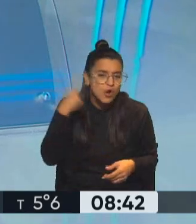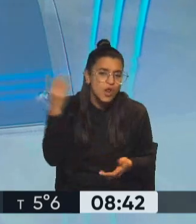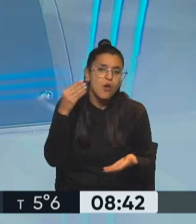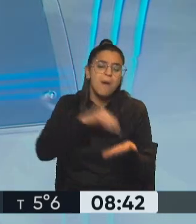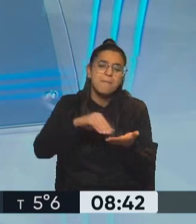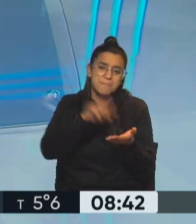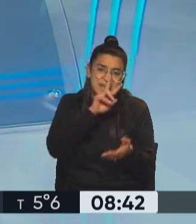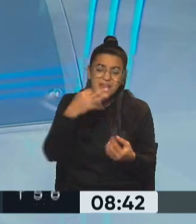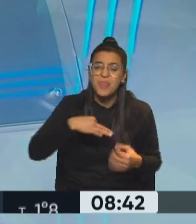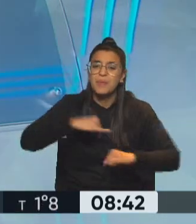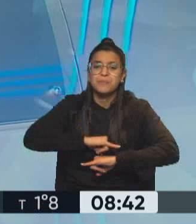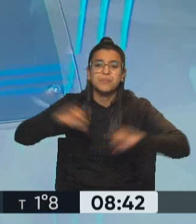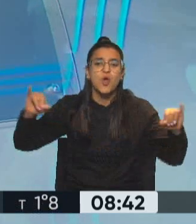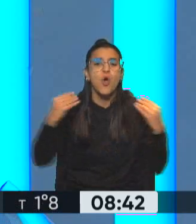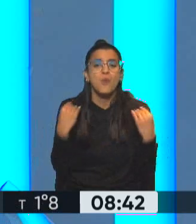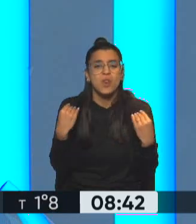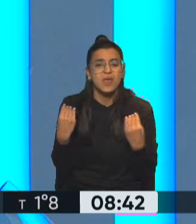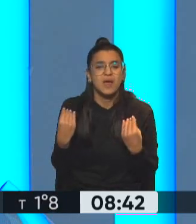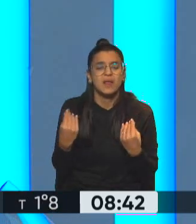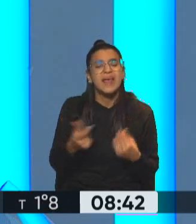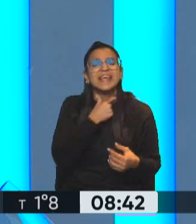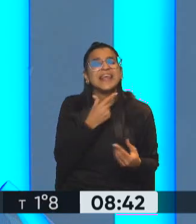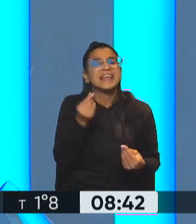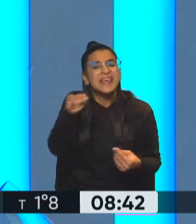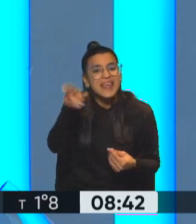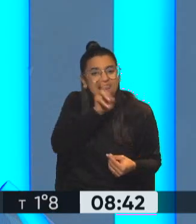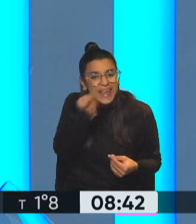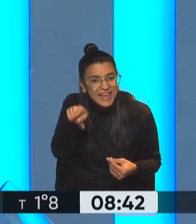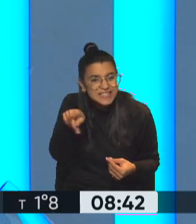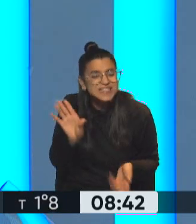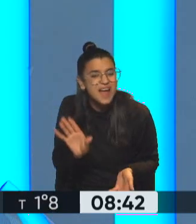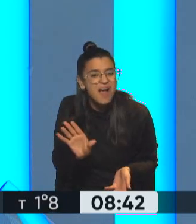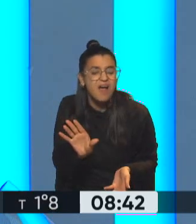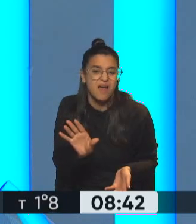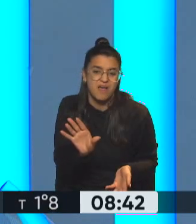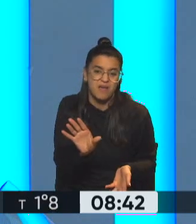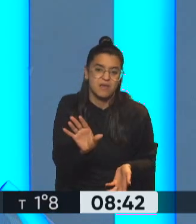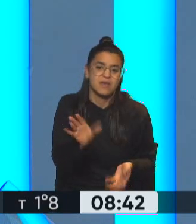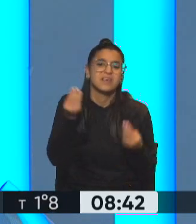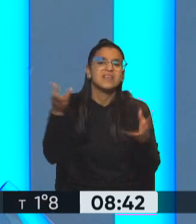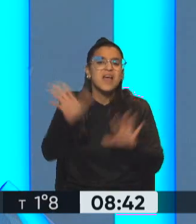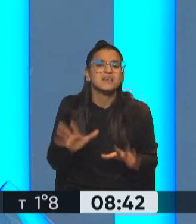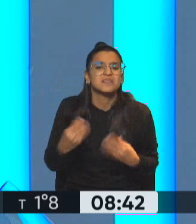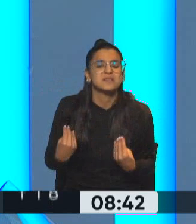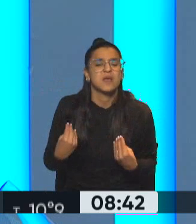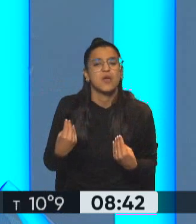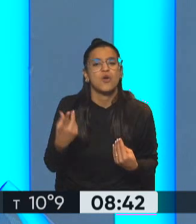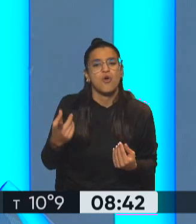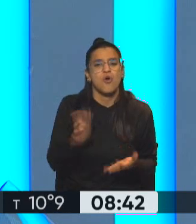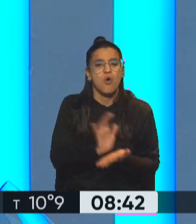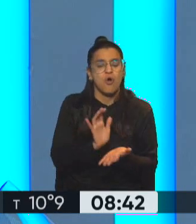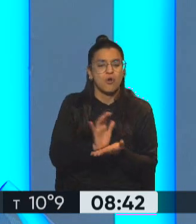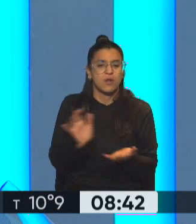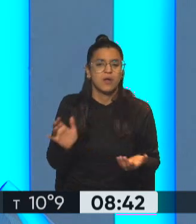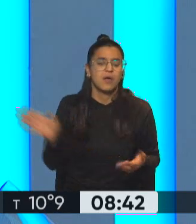que salir a comunicar qué espera ella hacer con todas las letras y